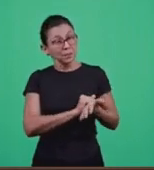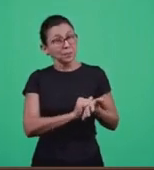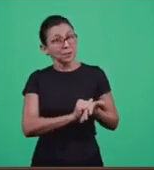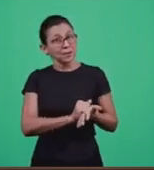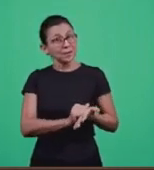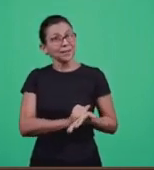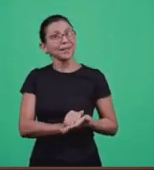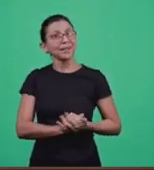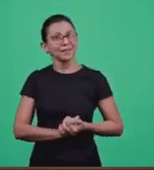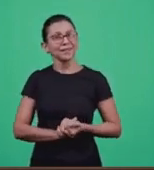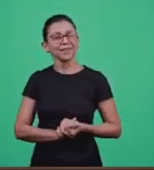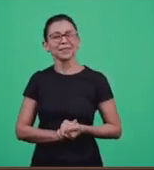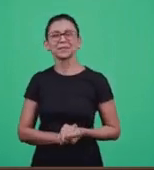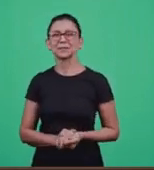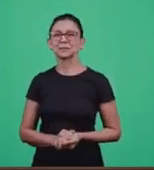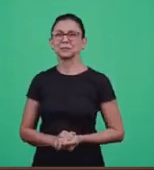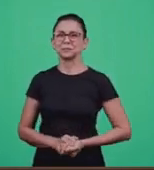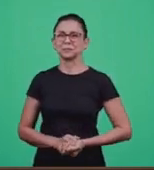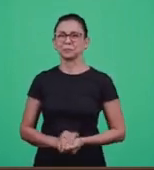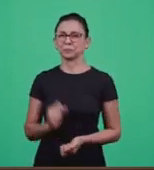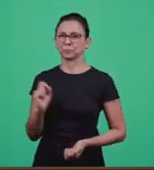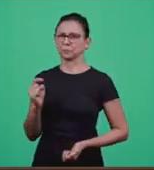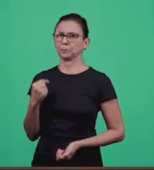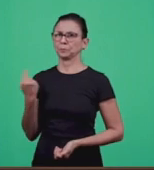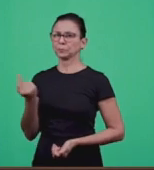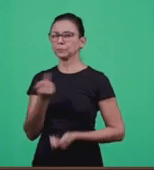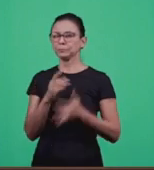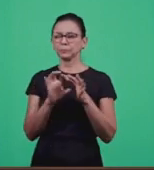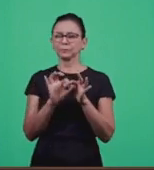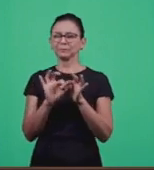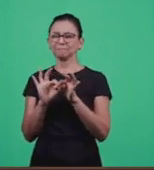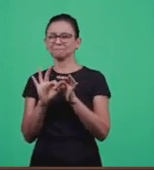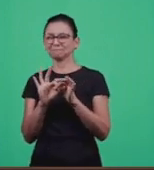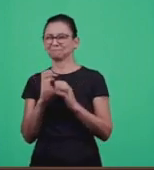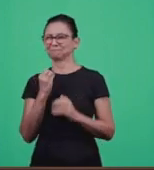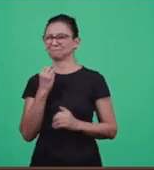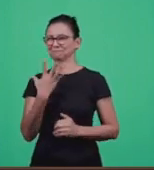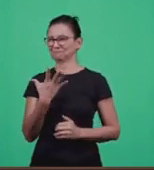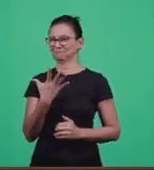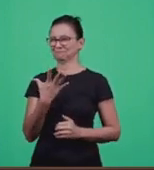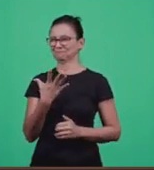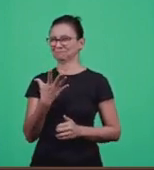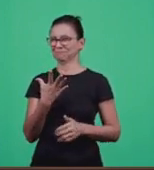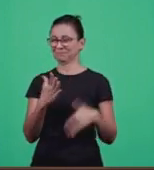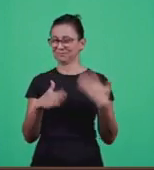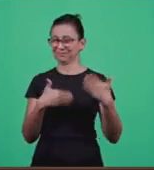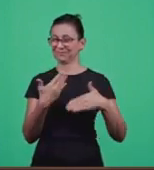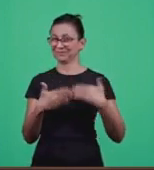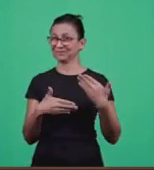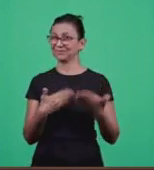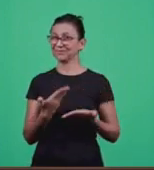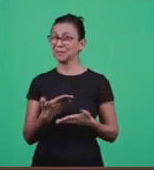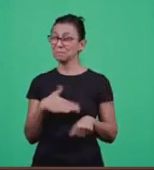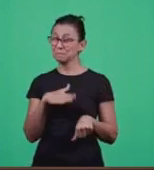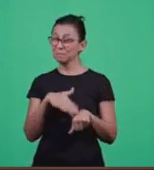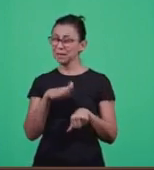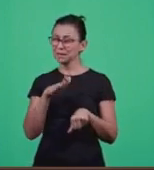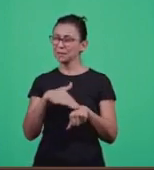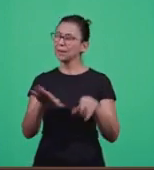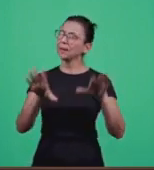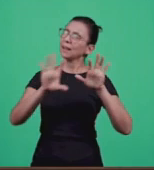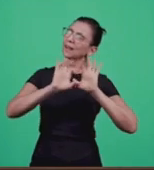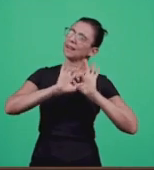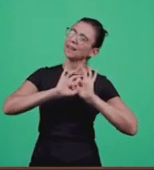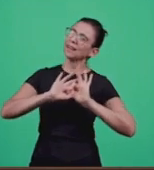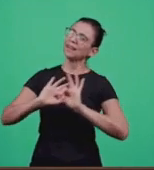todo pecado. Gloria a Dios por eso. Y cuando nosotros, siervos del Señor, estamos en comunión, es una alegría muy